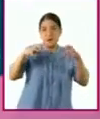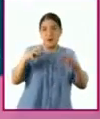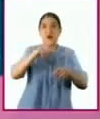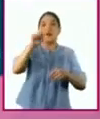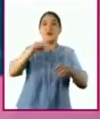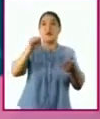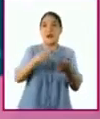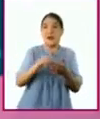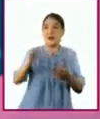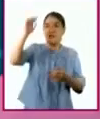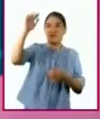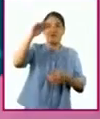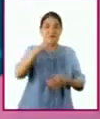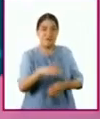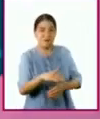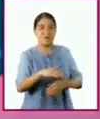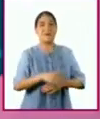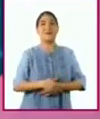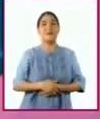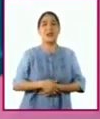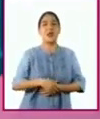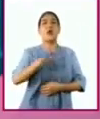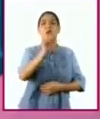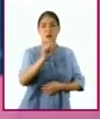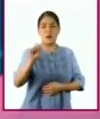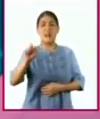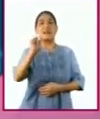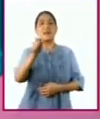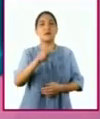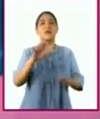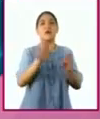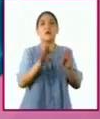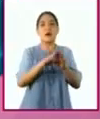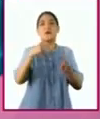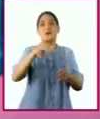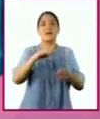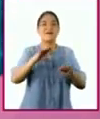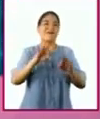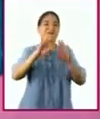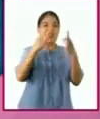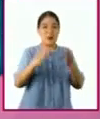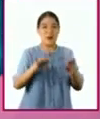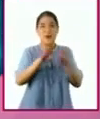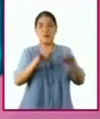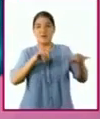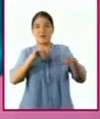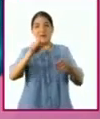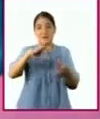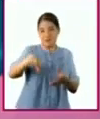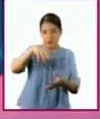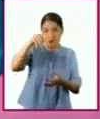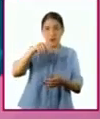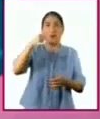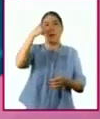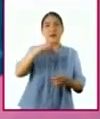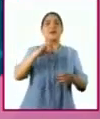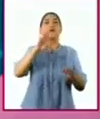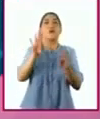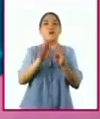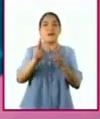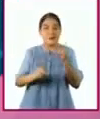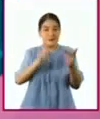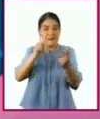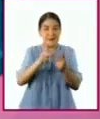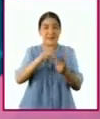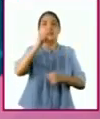altitud. Los puntuales generalmente son figuras geométricas que localizan con exactitud lugares o elementos geográficos